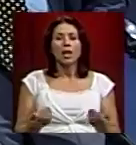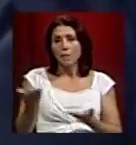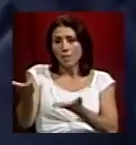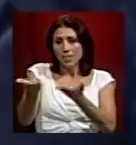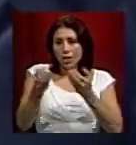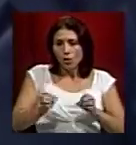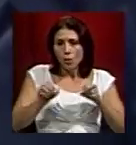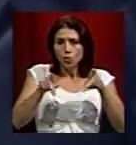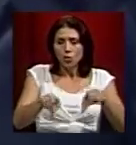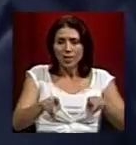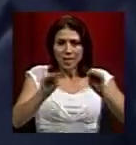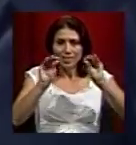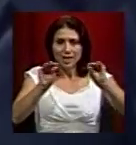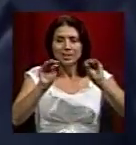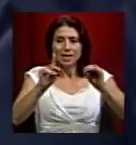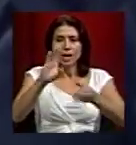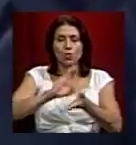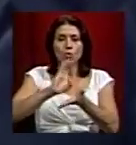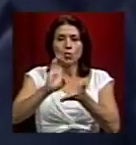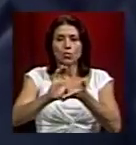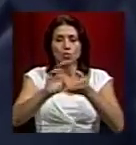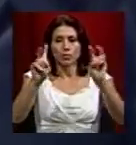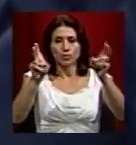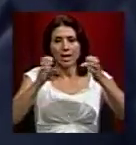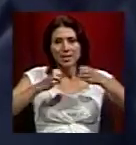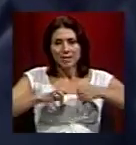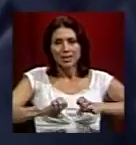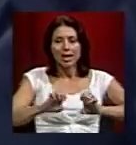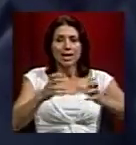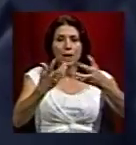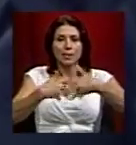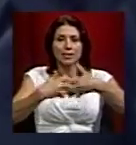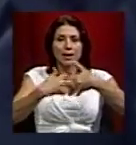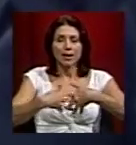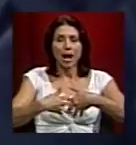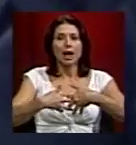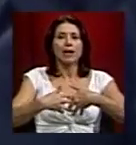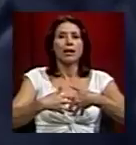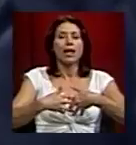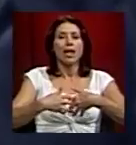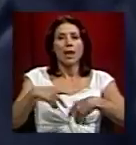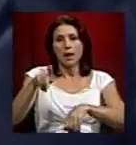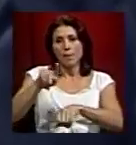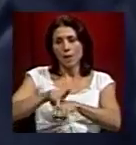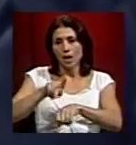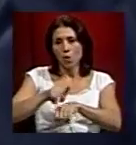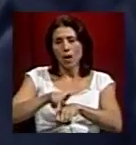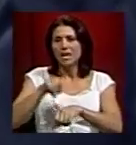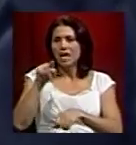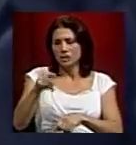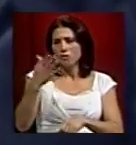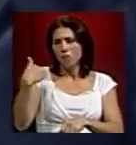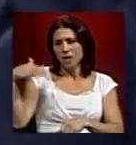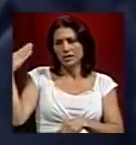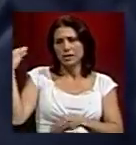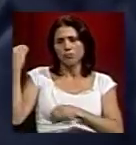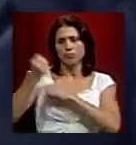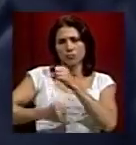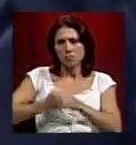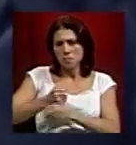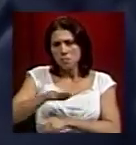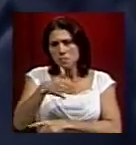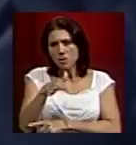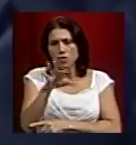la oportunidad de enseñar un curso de estrategia empresarial en Paraguay. Esto fue hace bastantes años, por ahí del